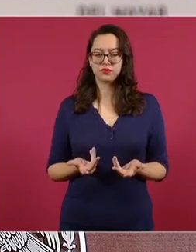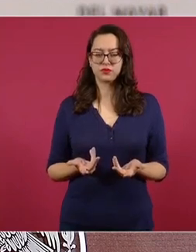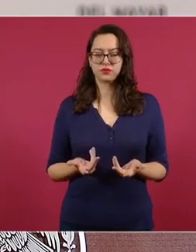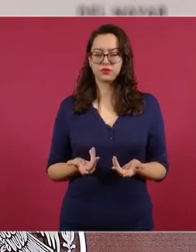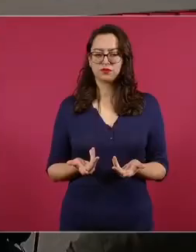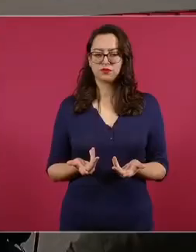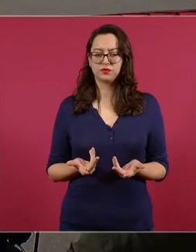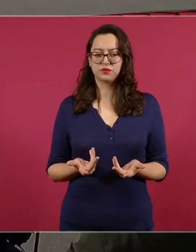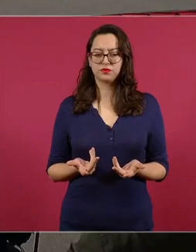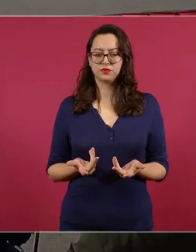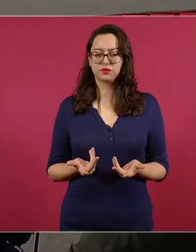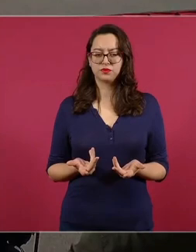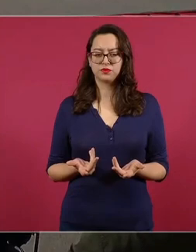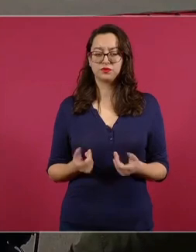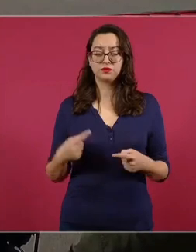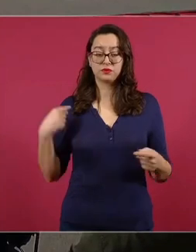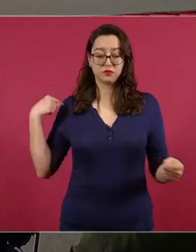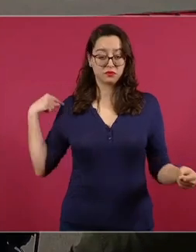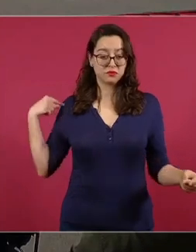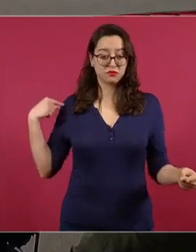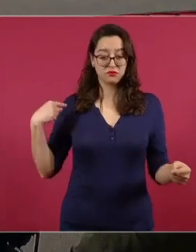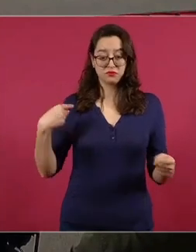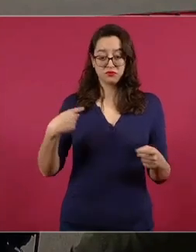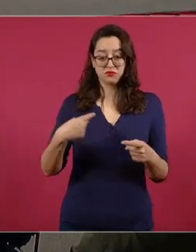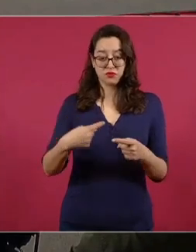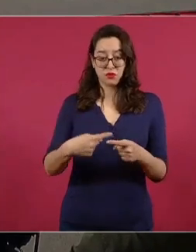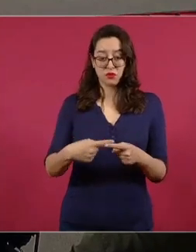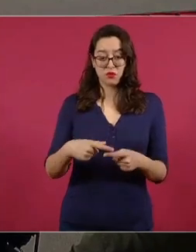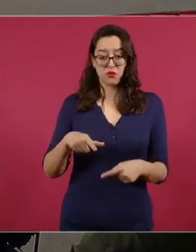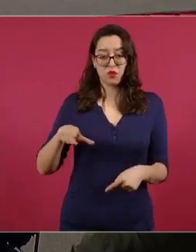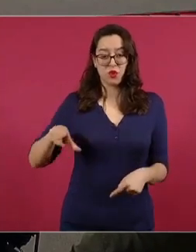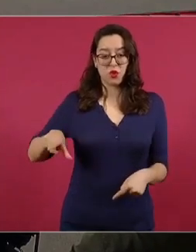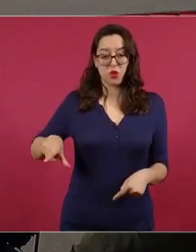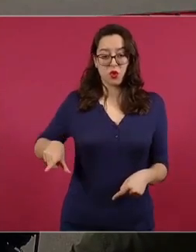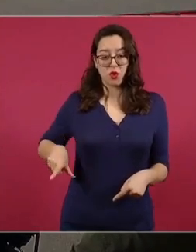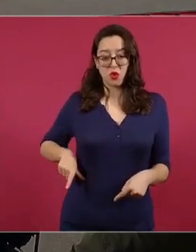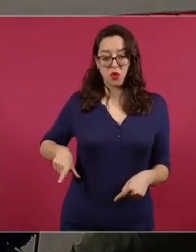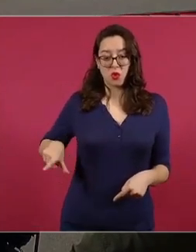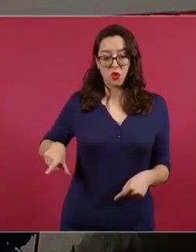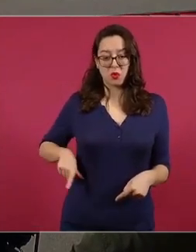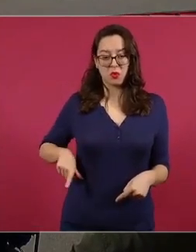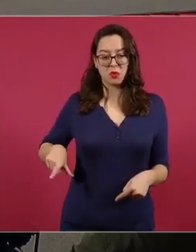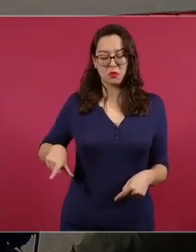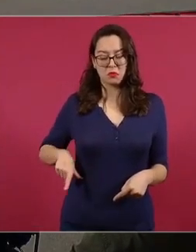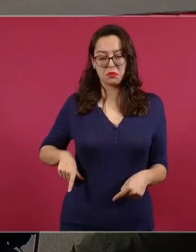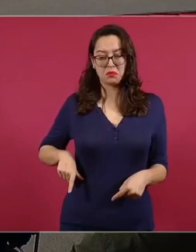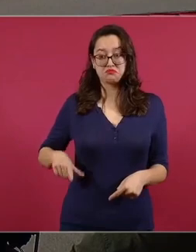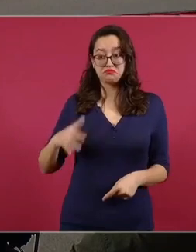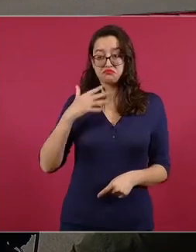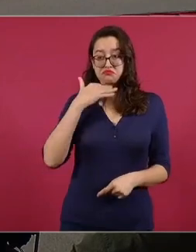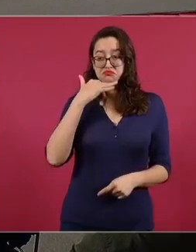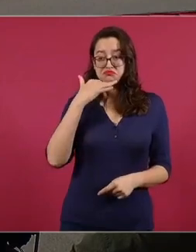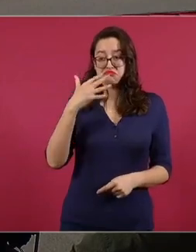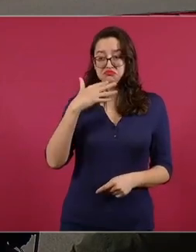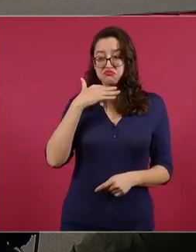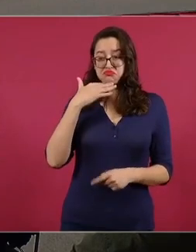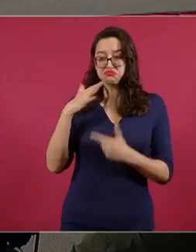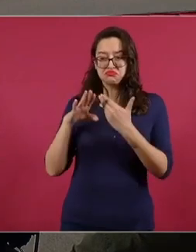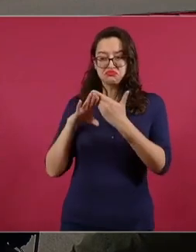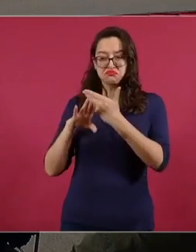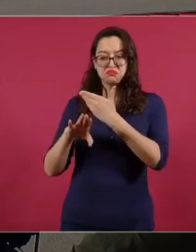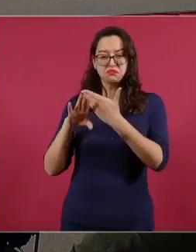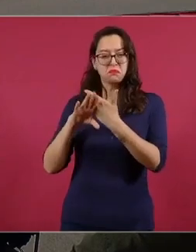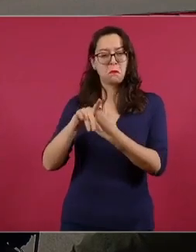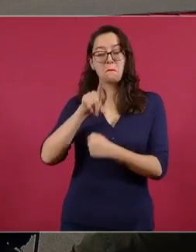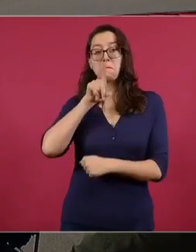política de todo él la lucha contra la corrupción. Esto no había ocurrido en la historia del